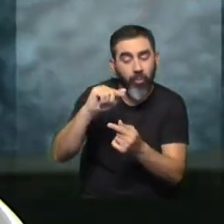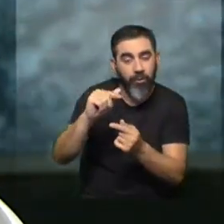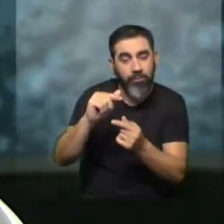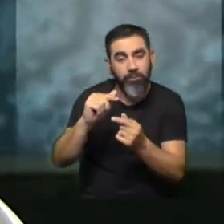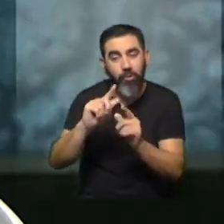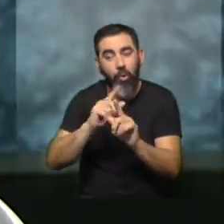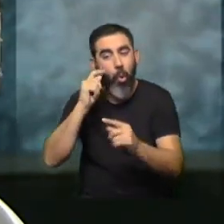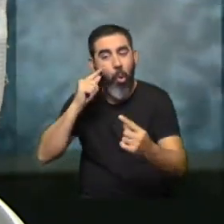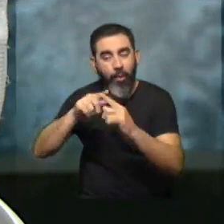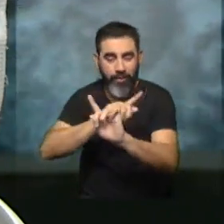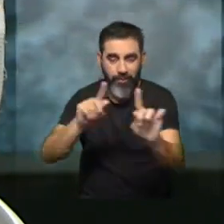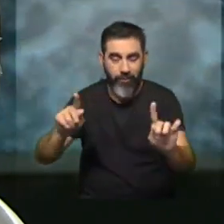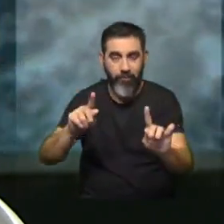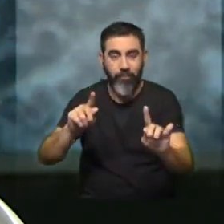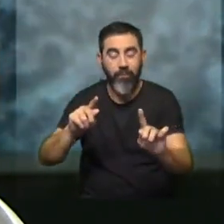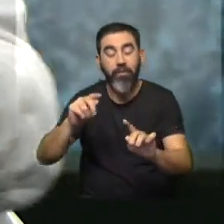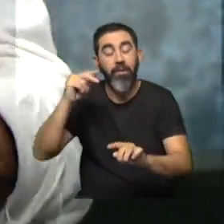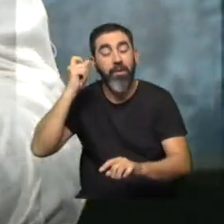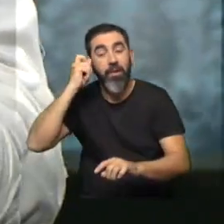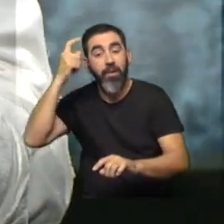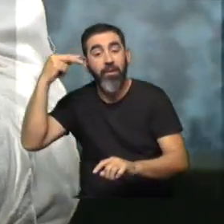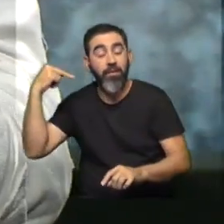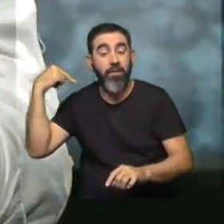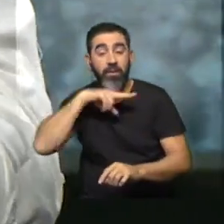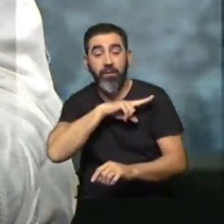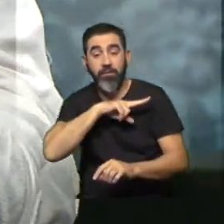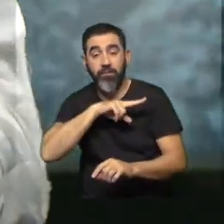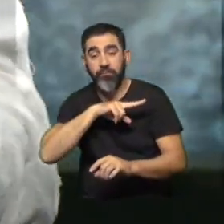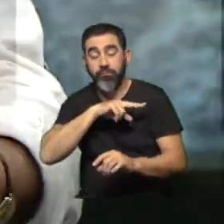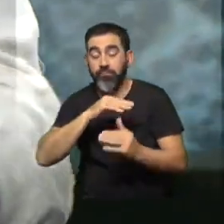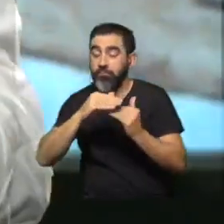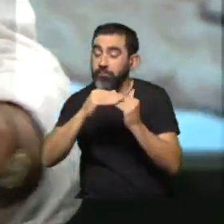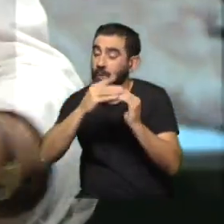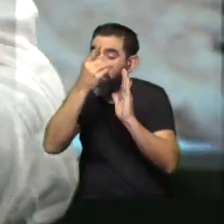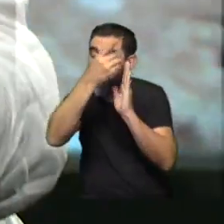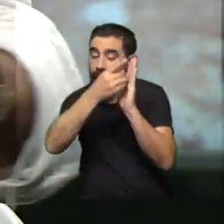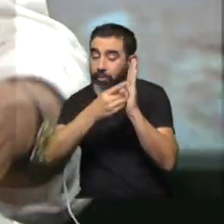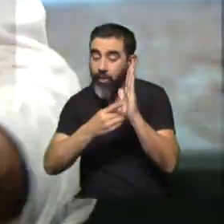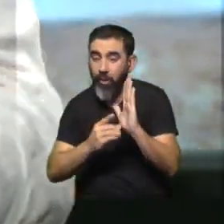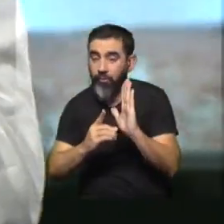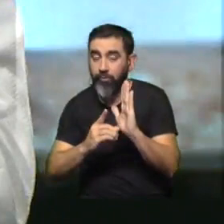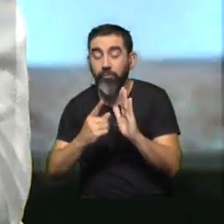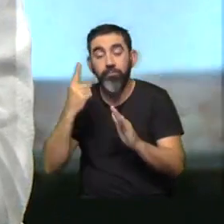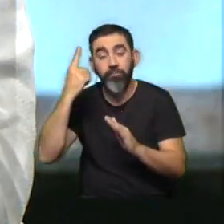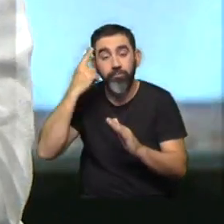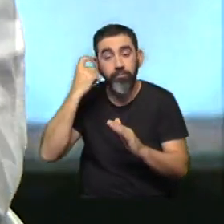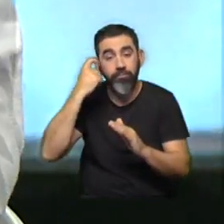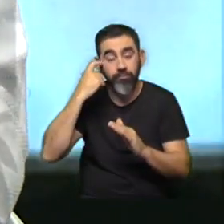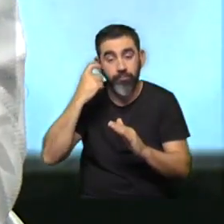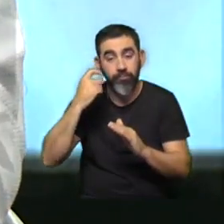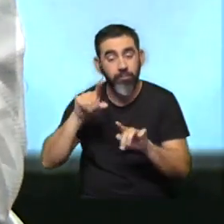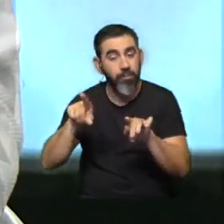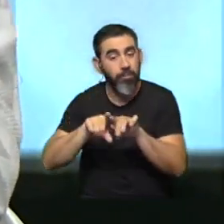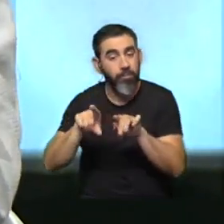subjetivo. Los programas de inteligencia artificial se basan en datos experimentales y tienen la